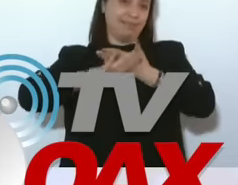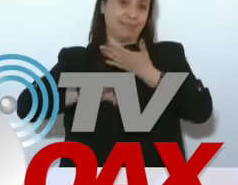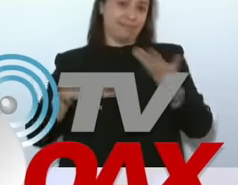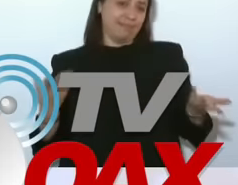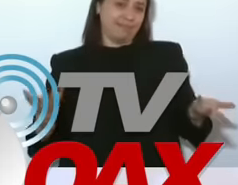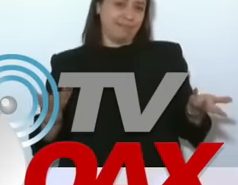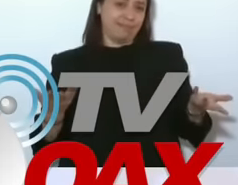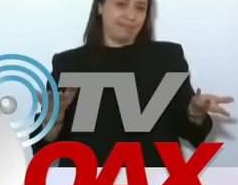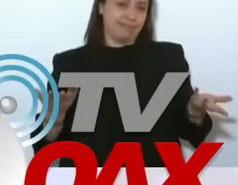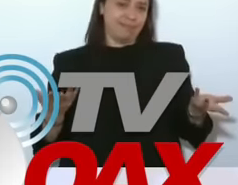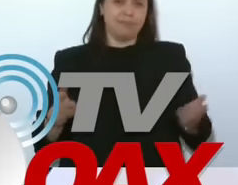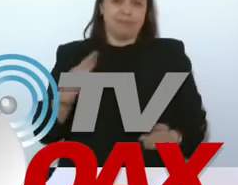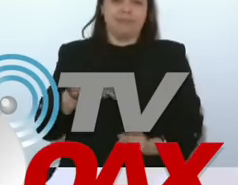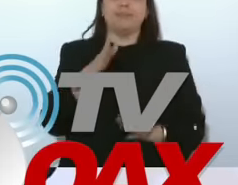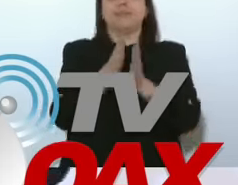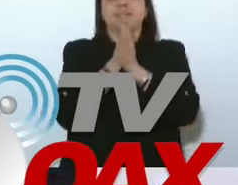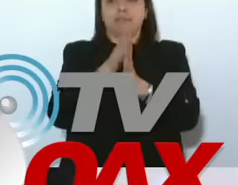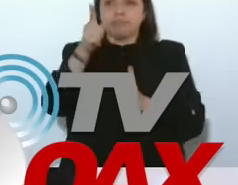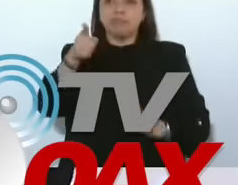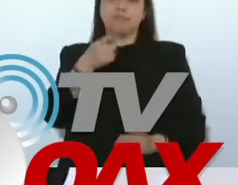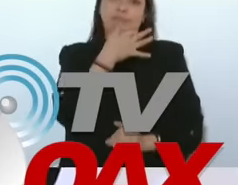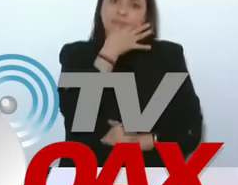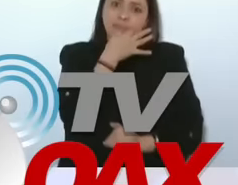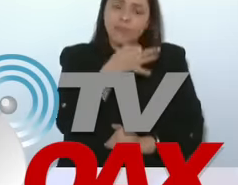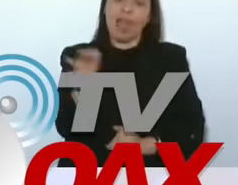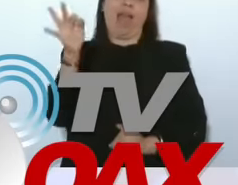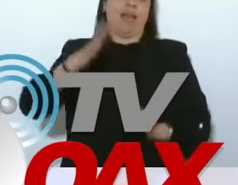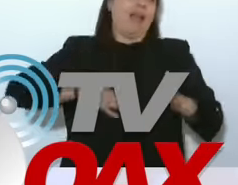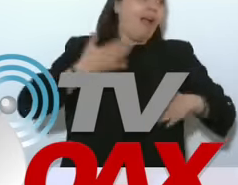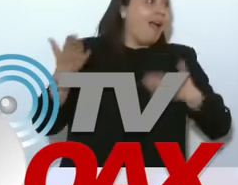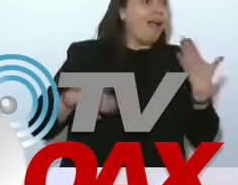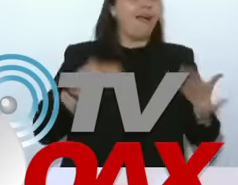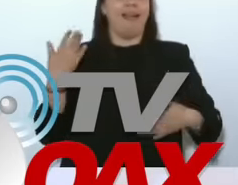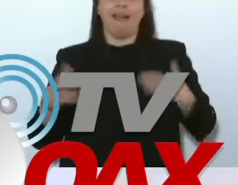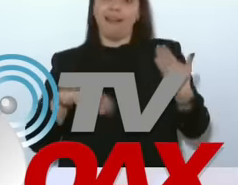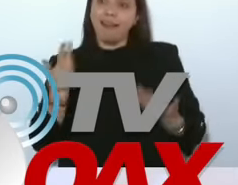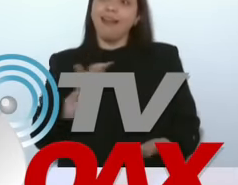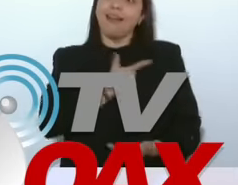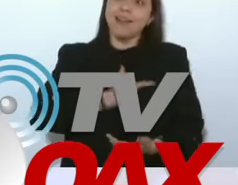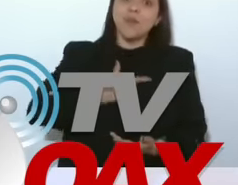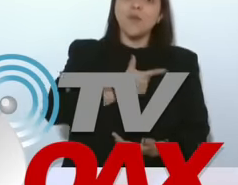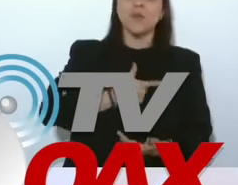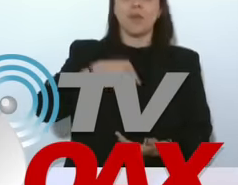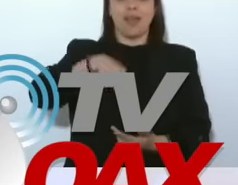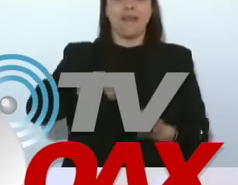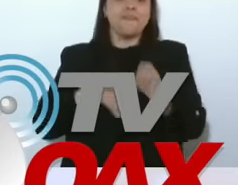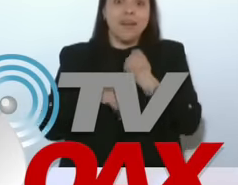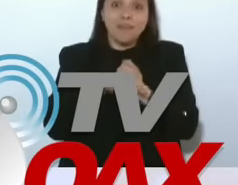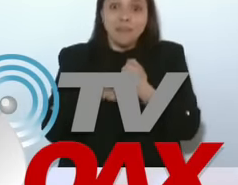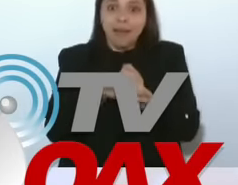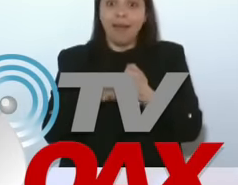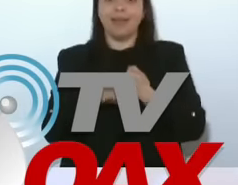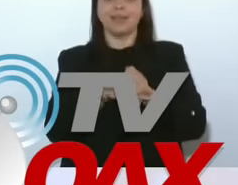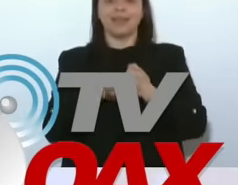les va a dar gusto si se trata de una farmacia? Vamos a ser